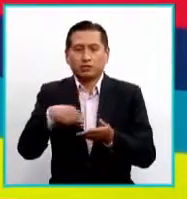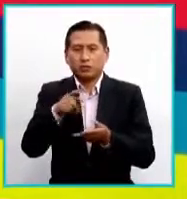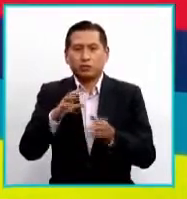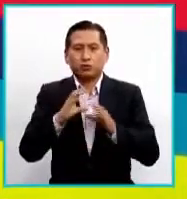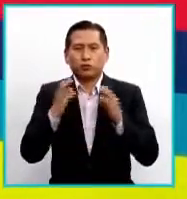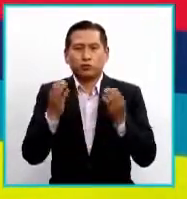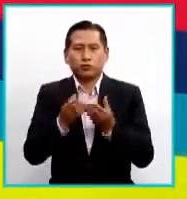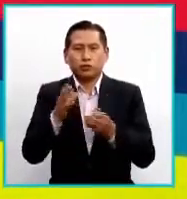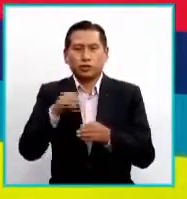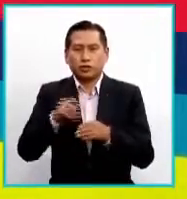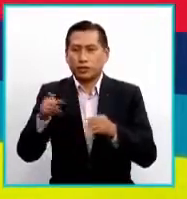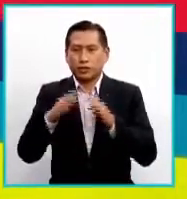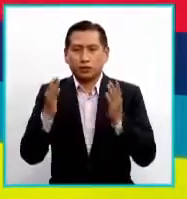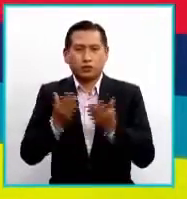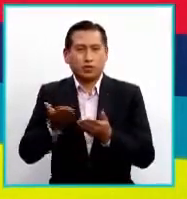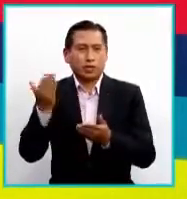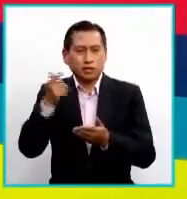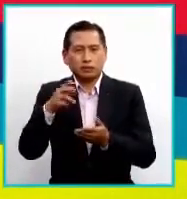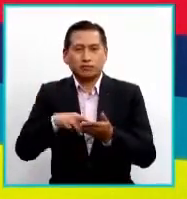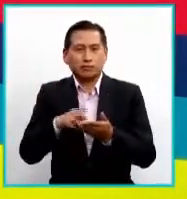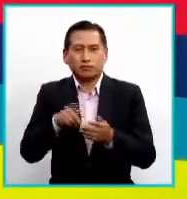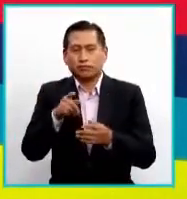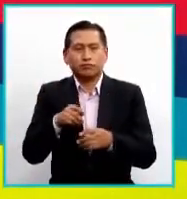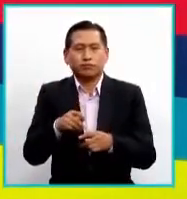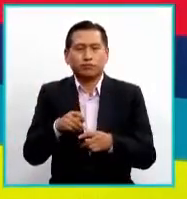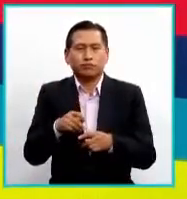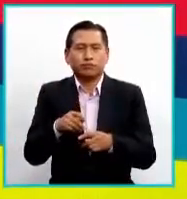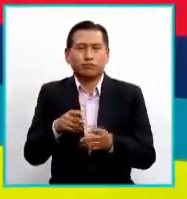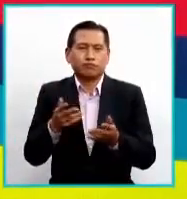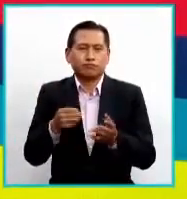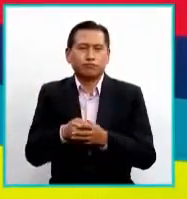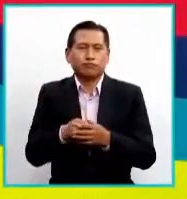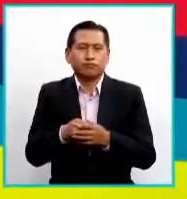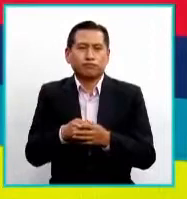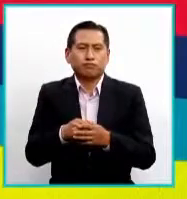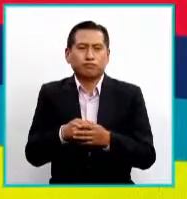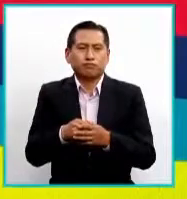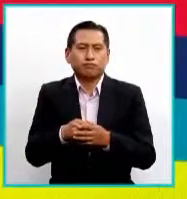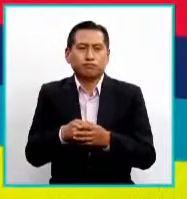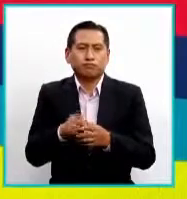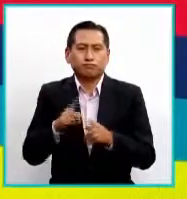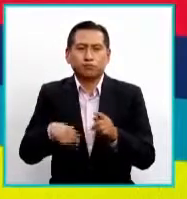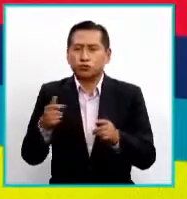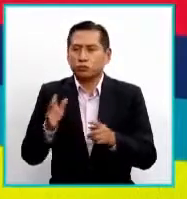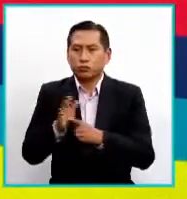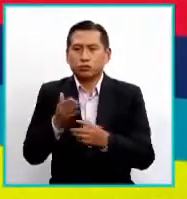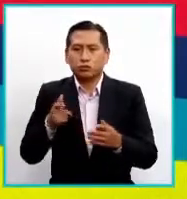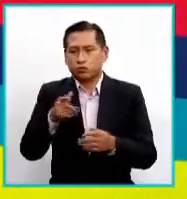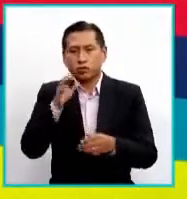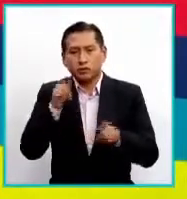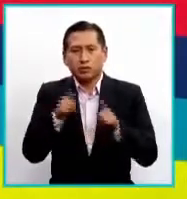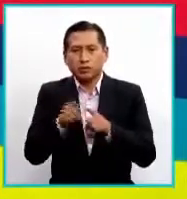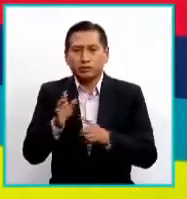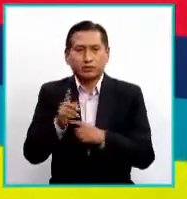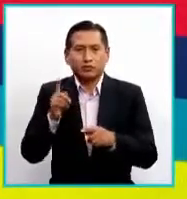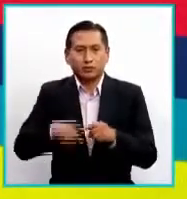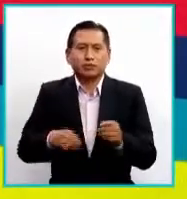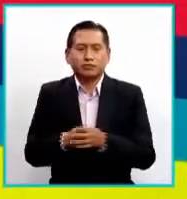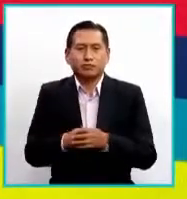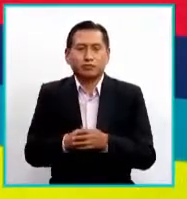en la Escuela Sagrados Corazones porque no fue posible alcanzar debido a otras presentaciones de tus hermanas.